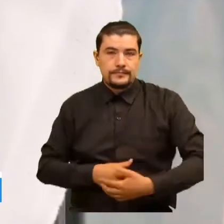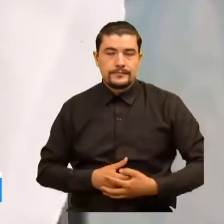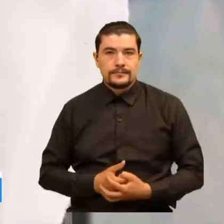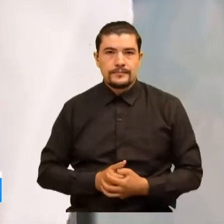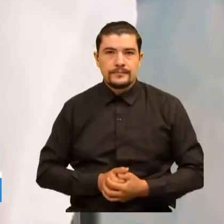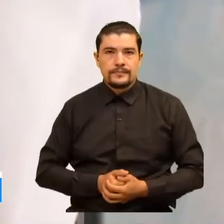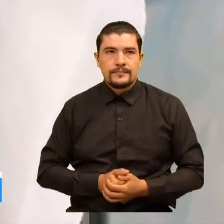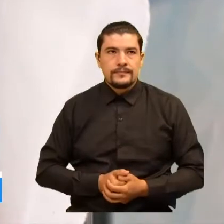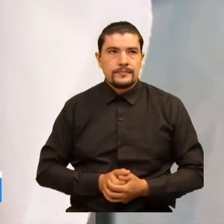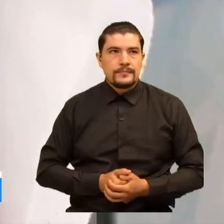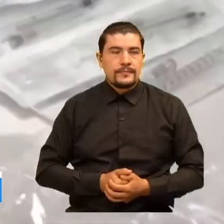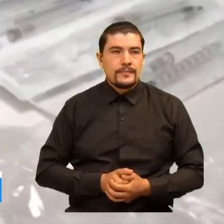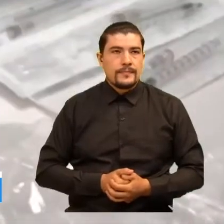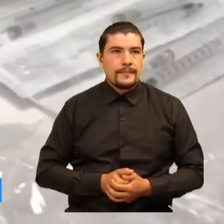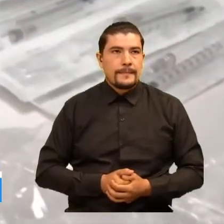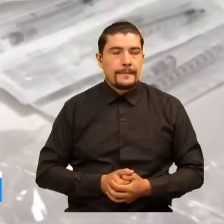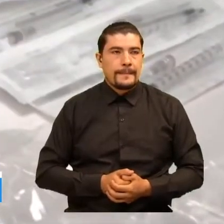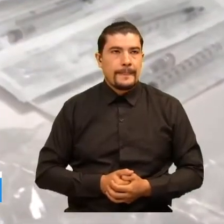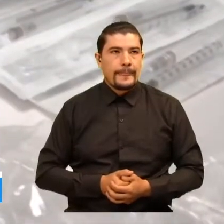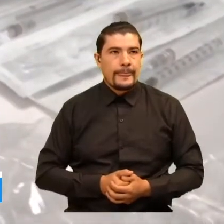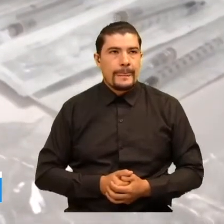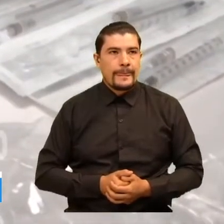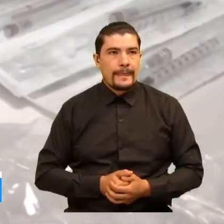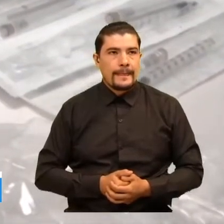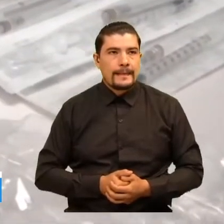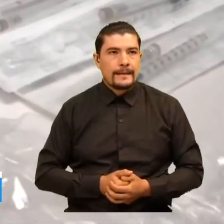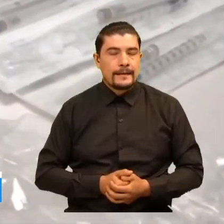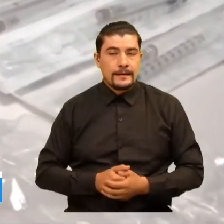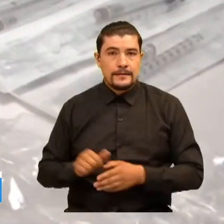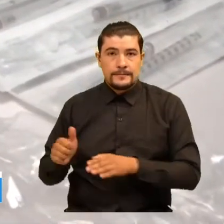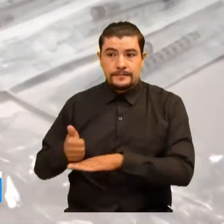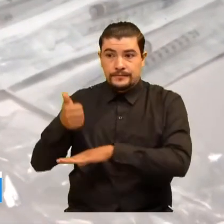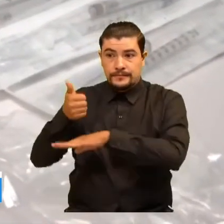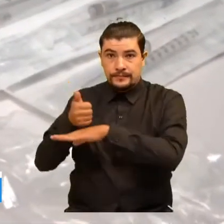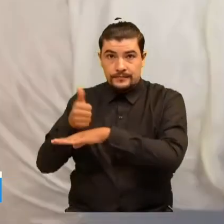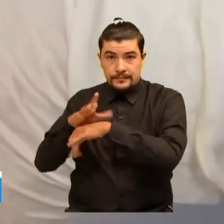las edades en Colombia. De esta forma, según autoridades